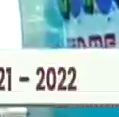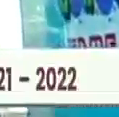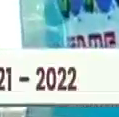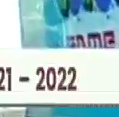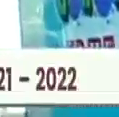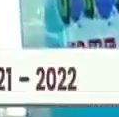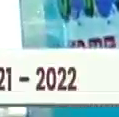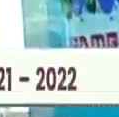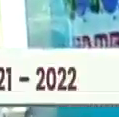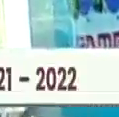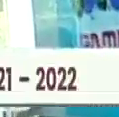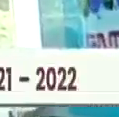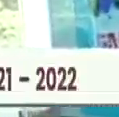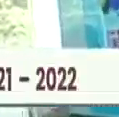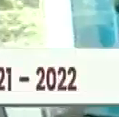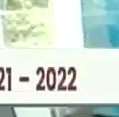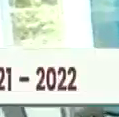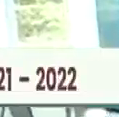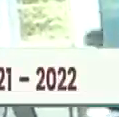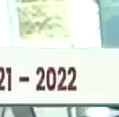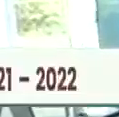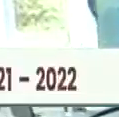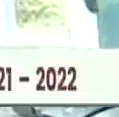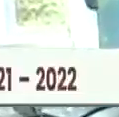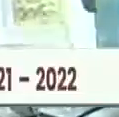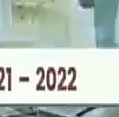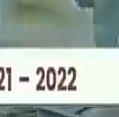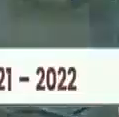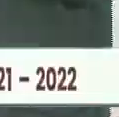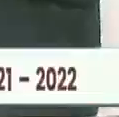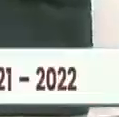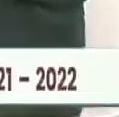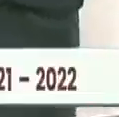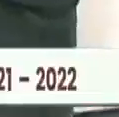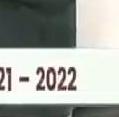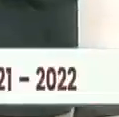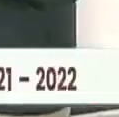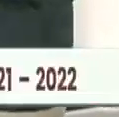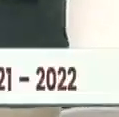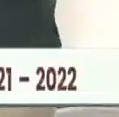Naranja. Sí. Ah, hiciste dos puntos. Ah, ahora sí.